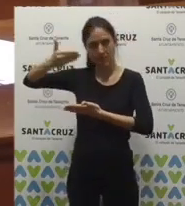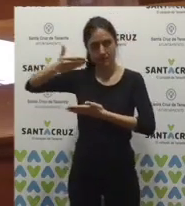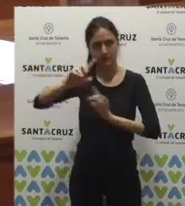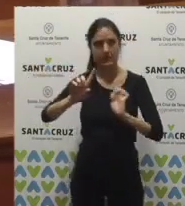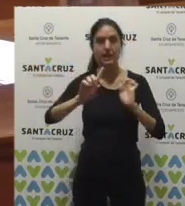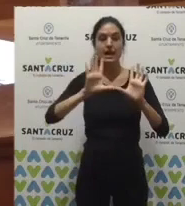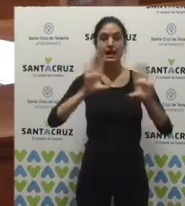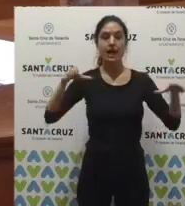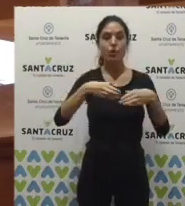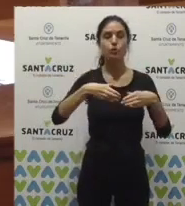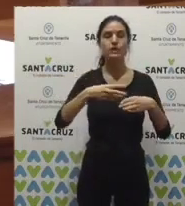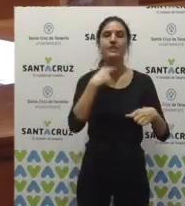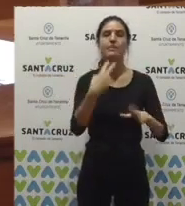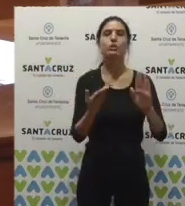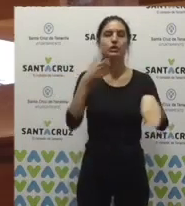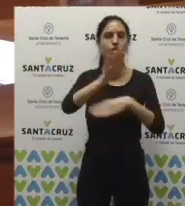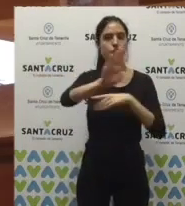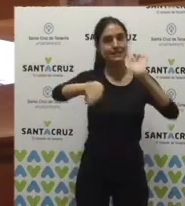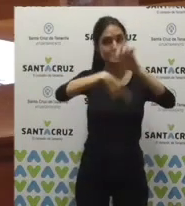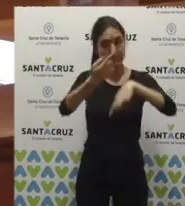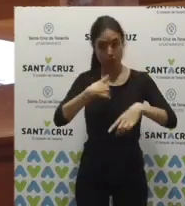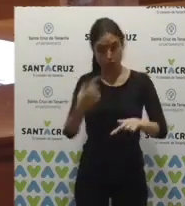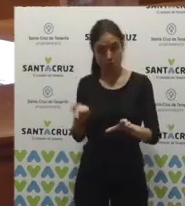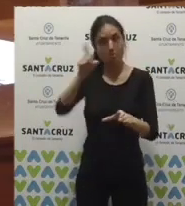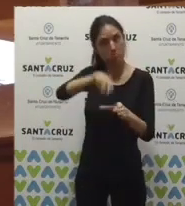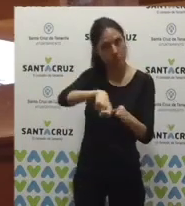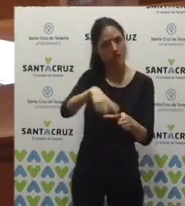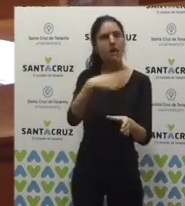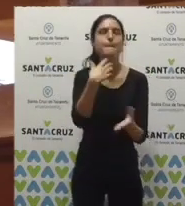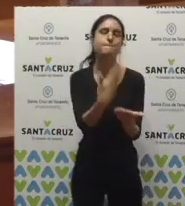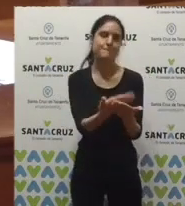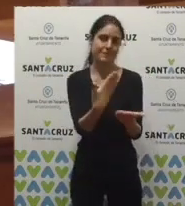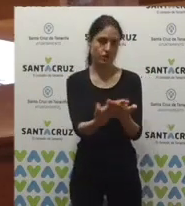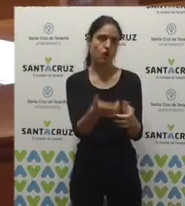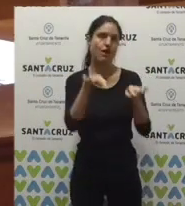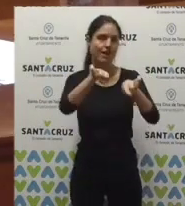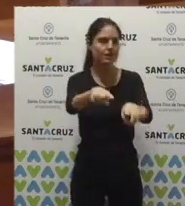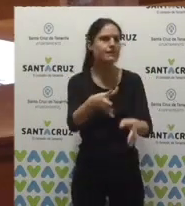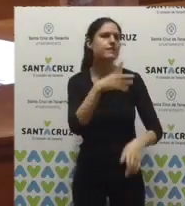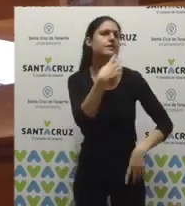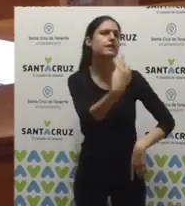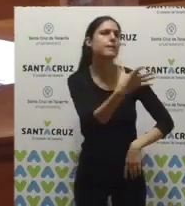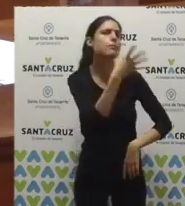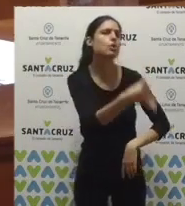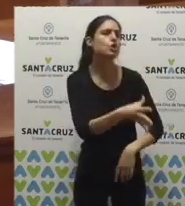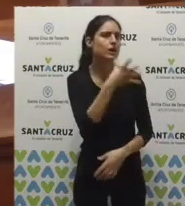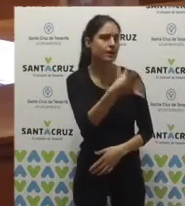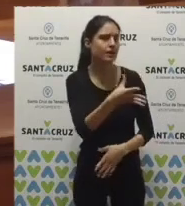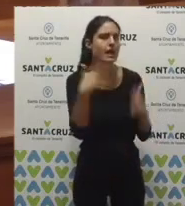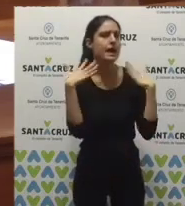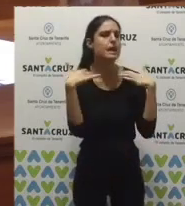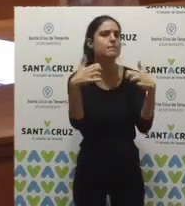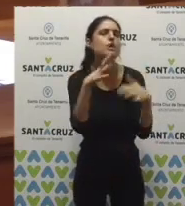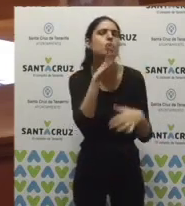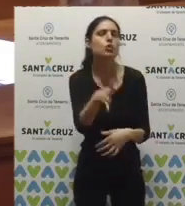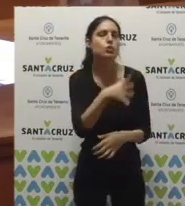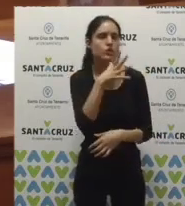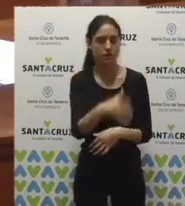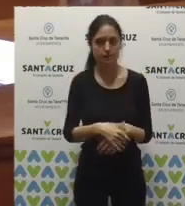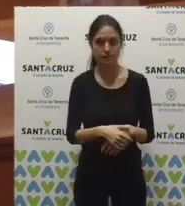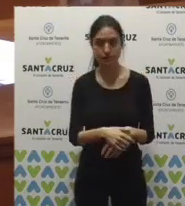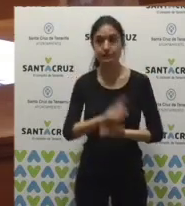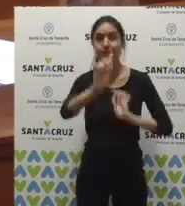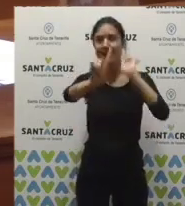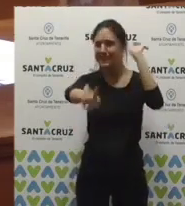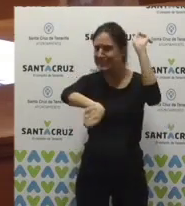que se modifique se argumente y para que el pleno no se dice que no y luego